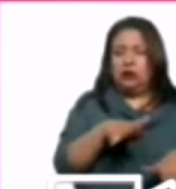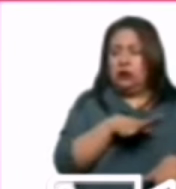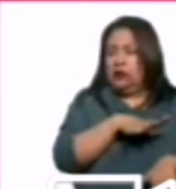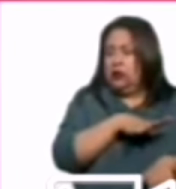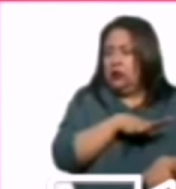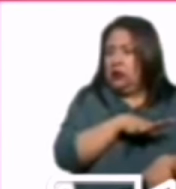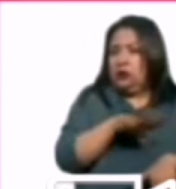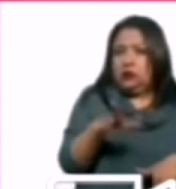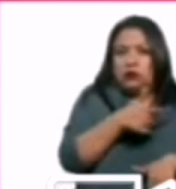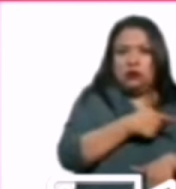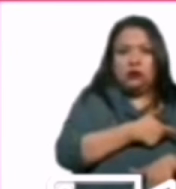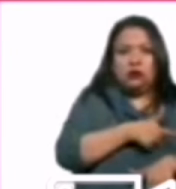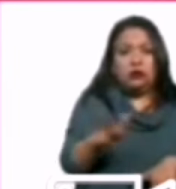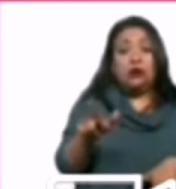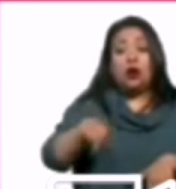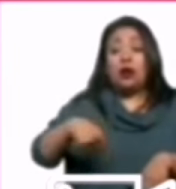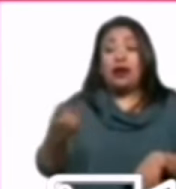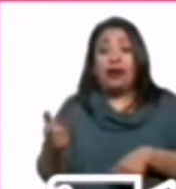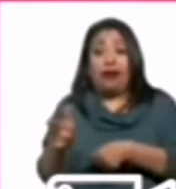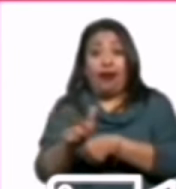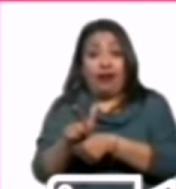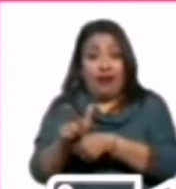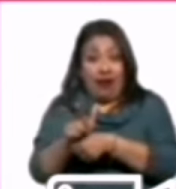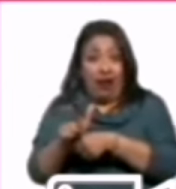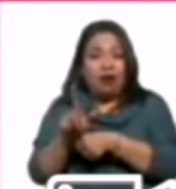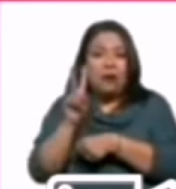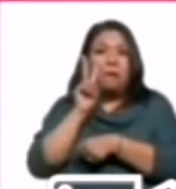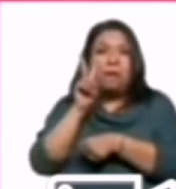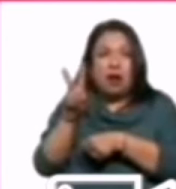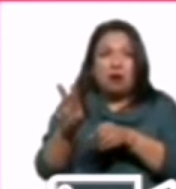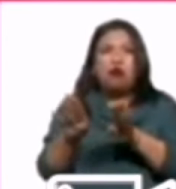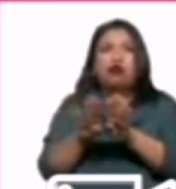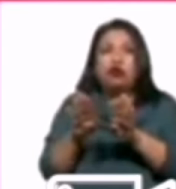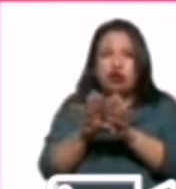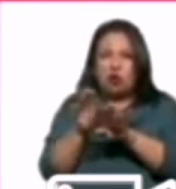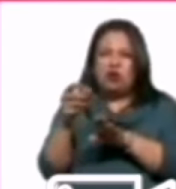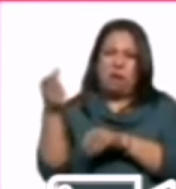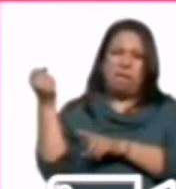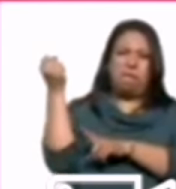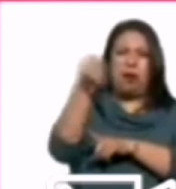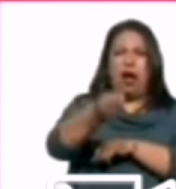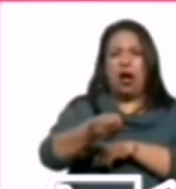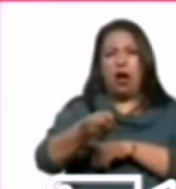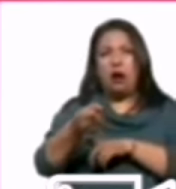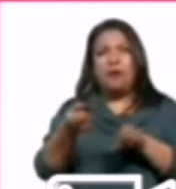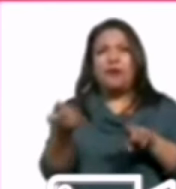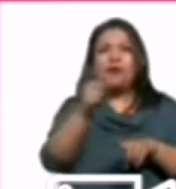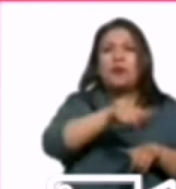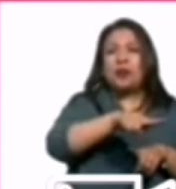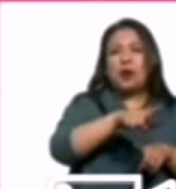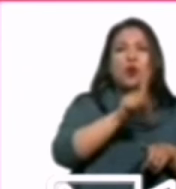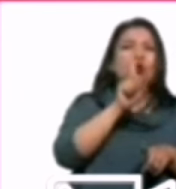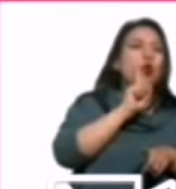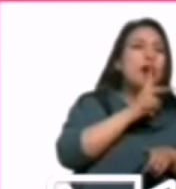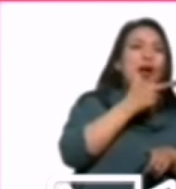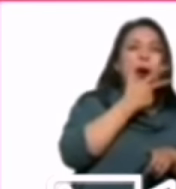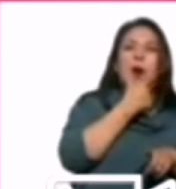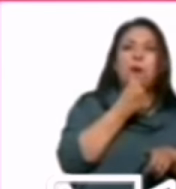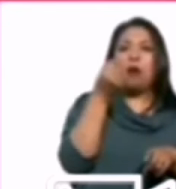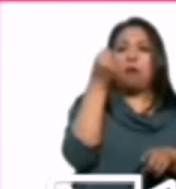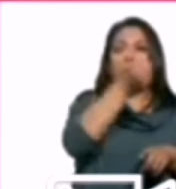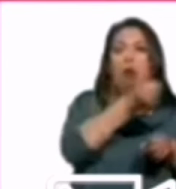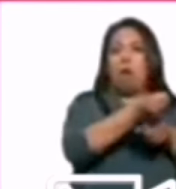verlo, ¿no? Entonces, la versión gay sí vemos el golpe, en la versión hetero no vemos el